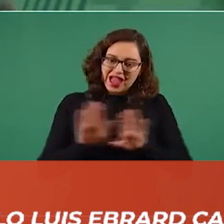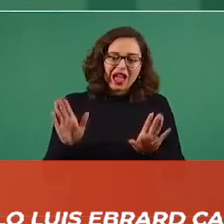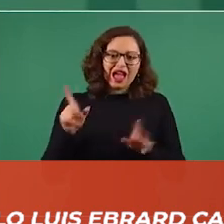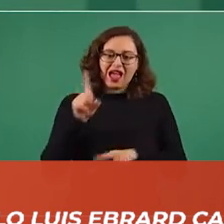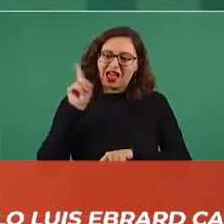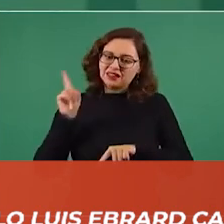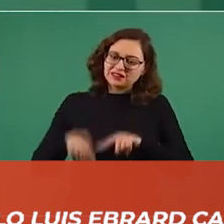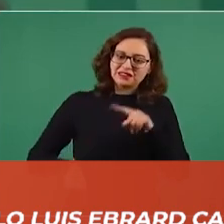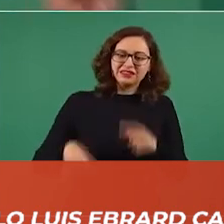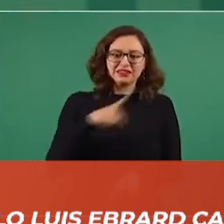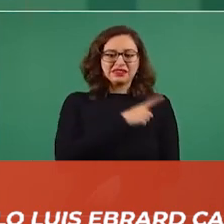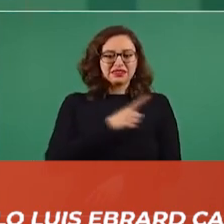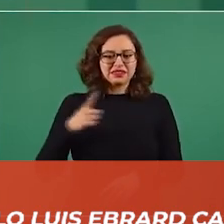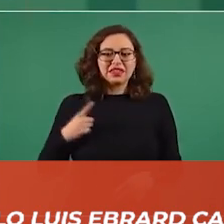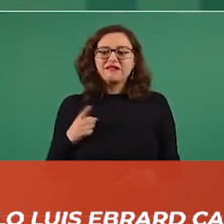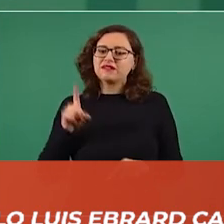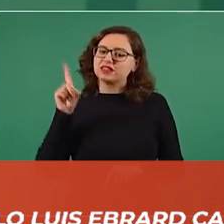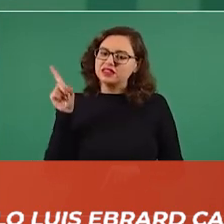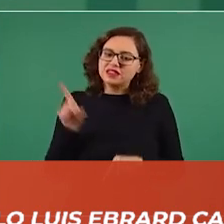en general.